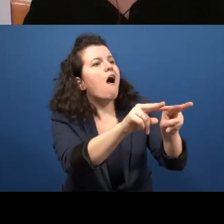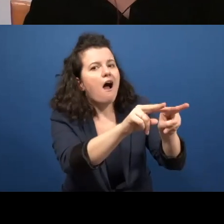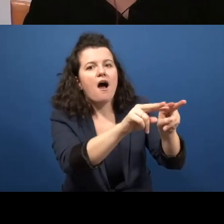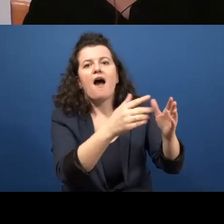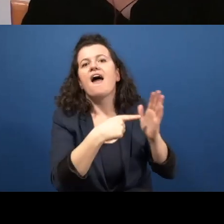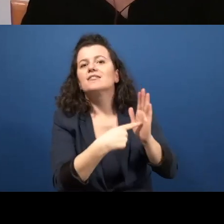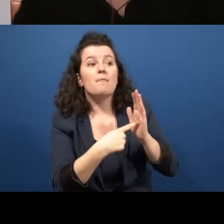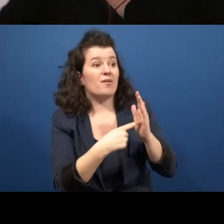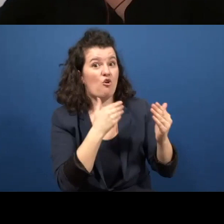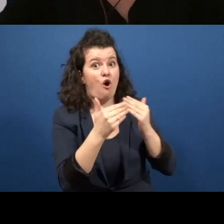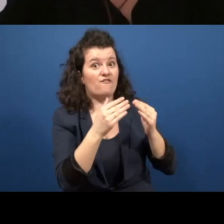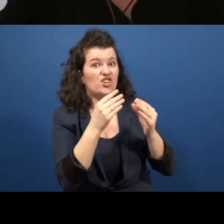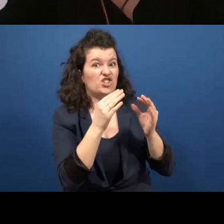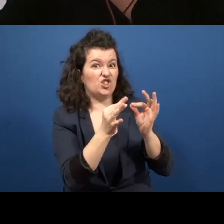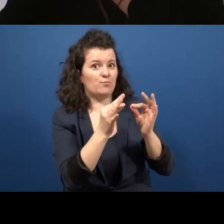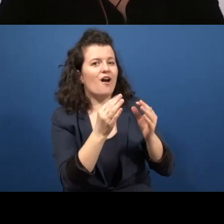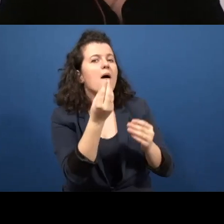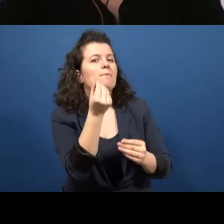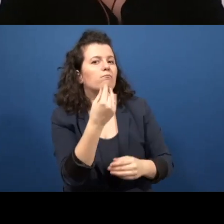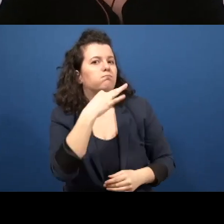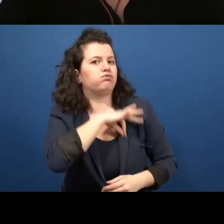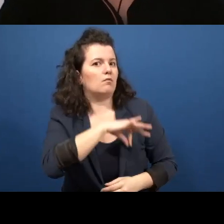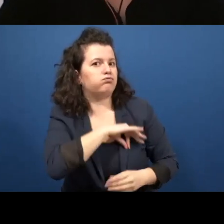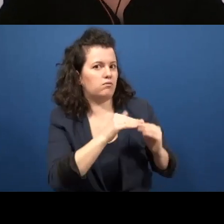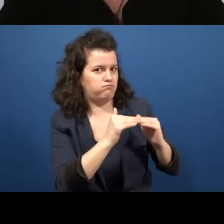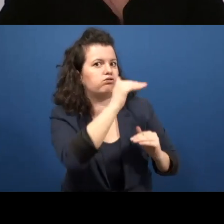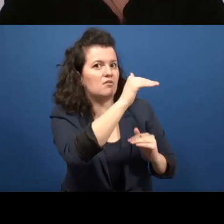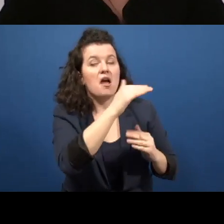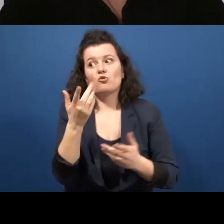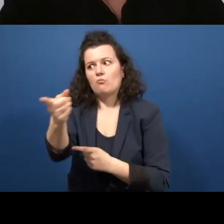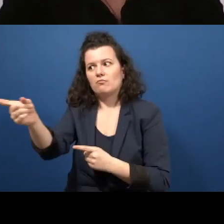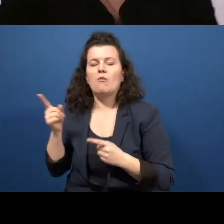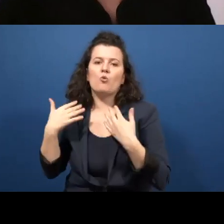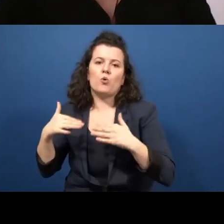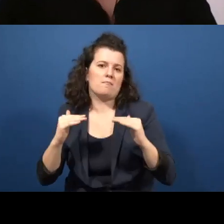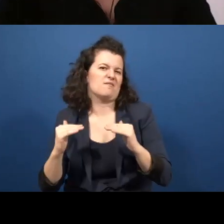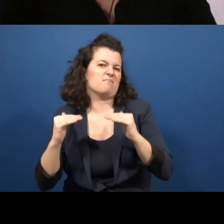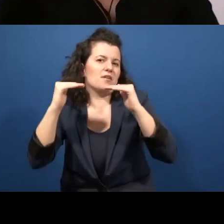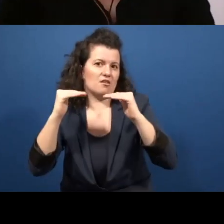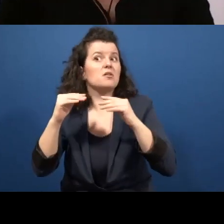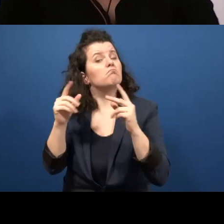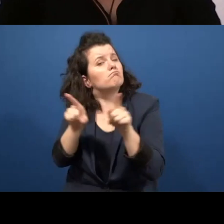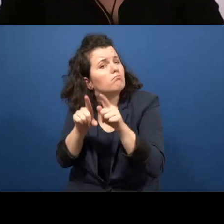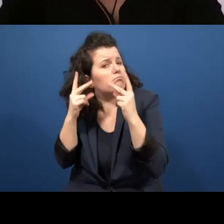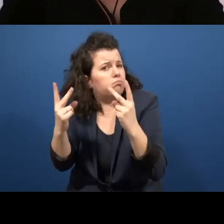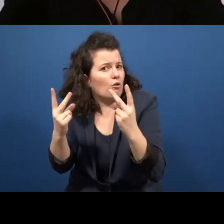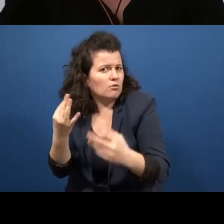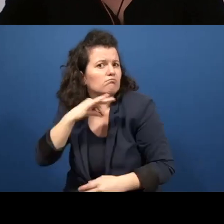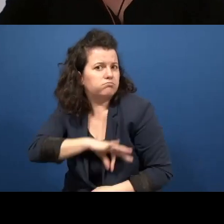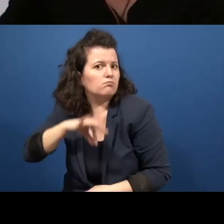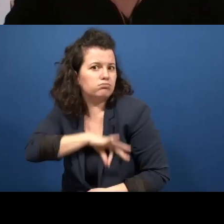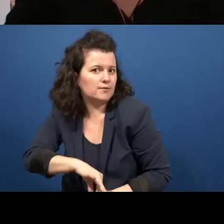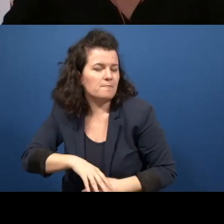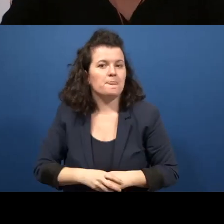de signos una nueva posibilidad de ingresos que es muy importante cuando no abunda el trabajo. Ahora, en el